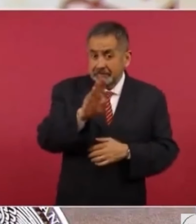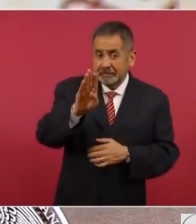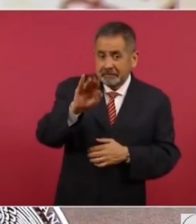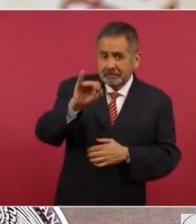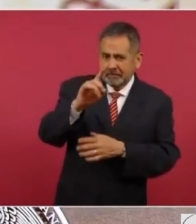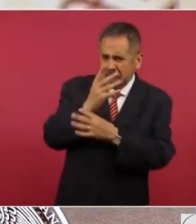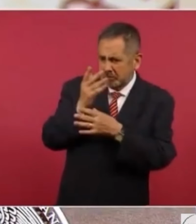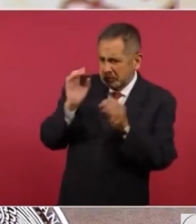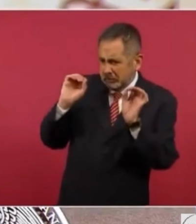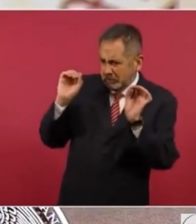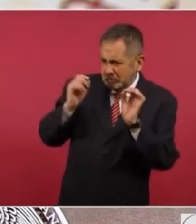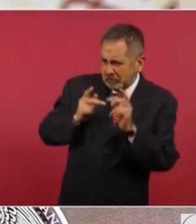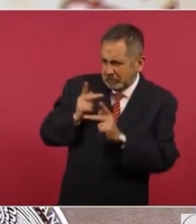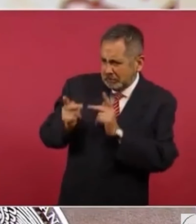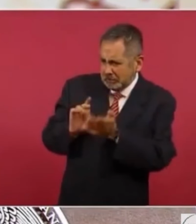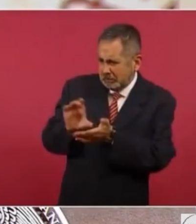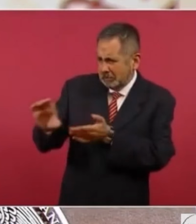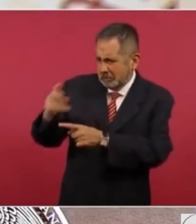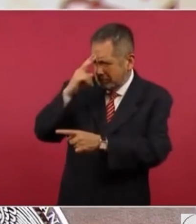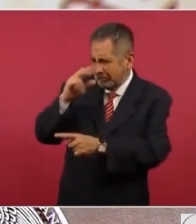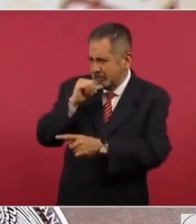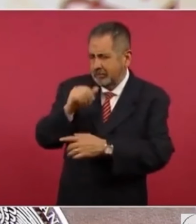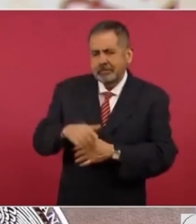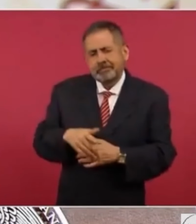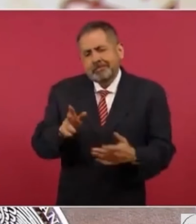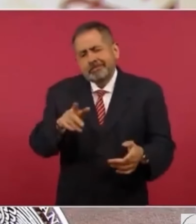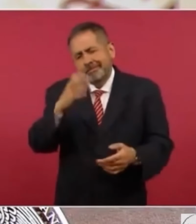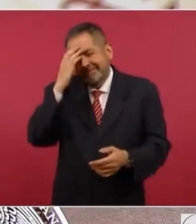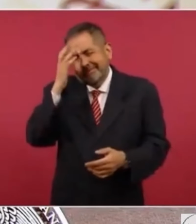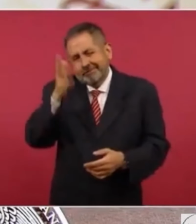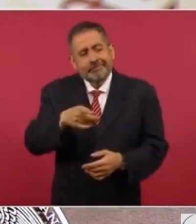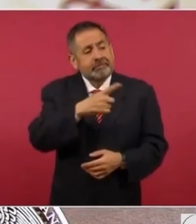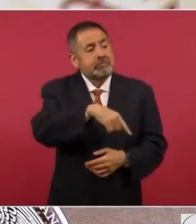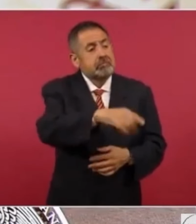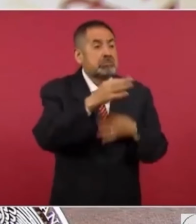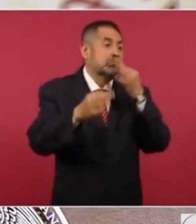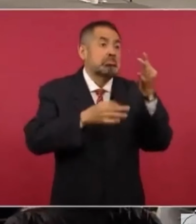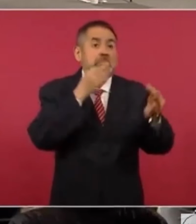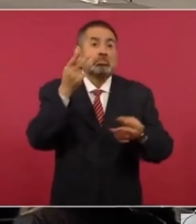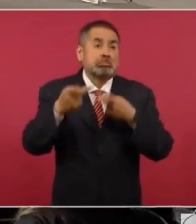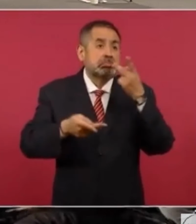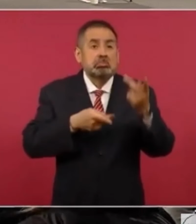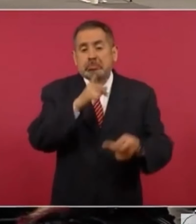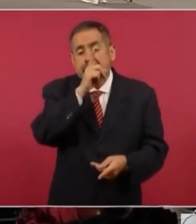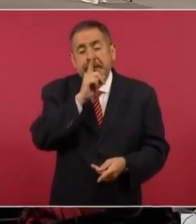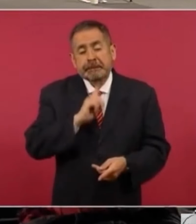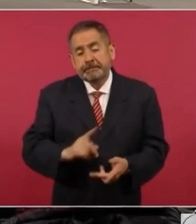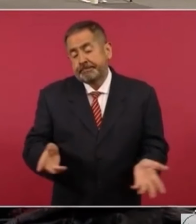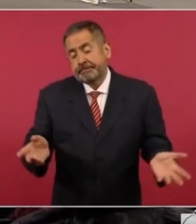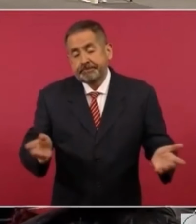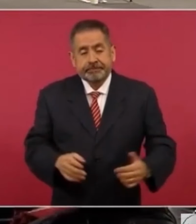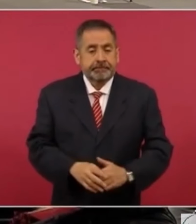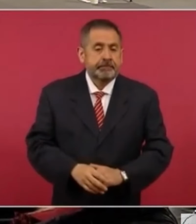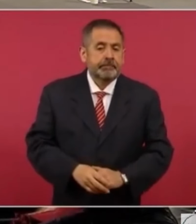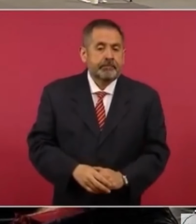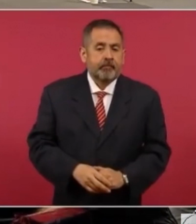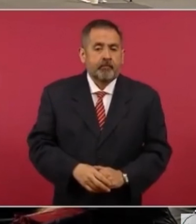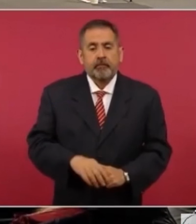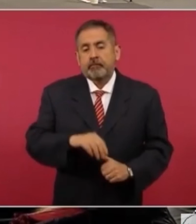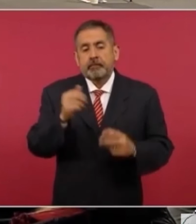préstamo a México. Pero pues ya sabemos que así se las gastan. Pero vamos con la siguiente, que es